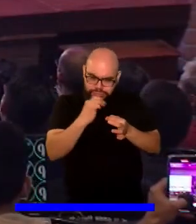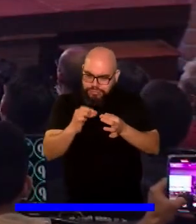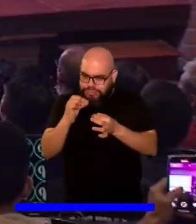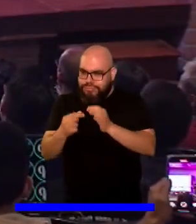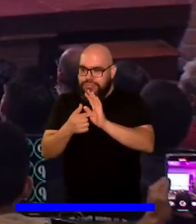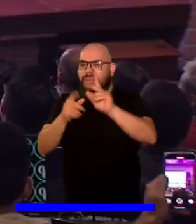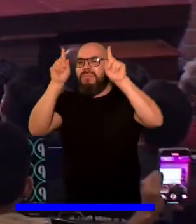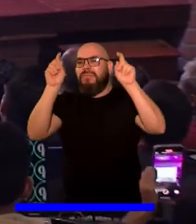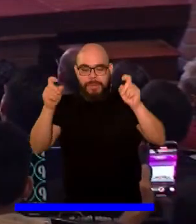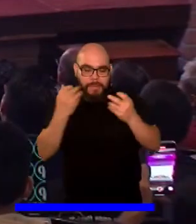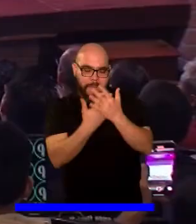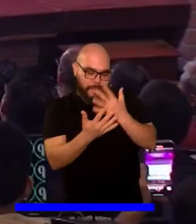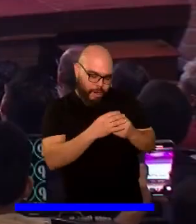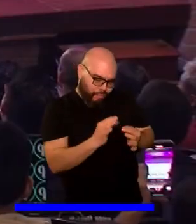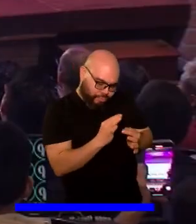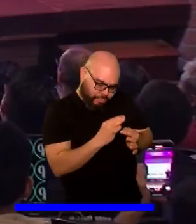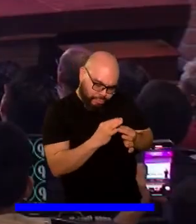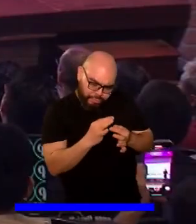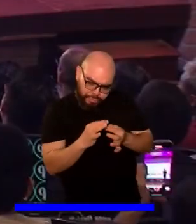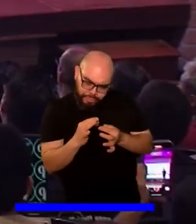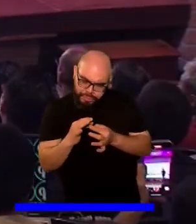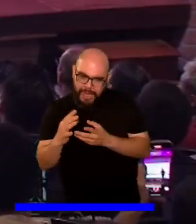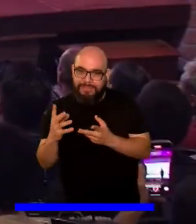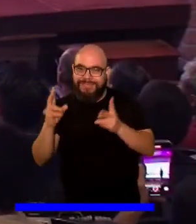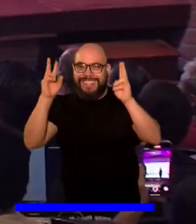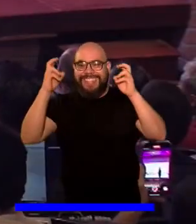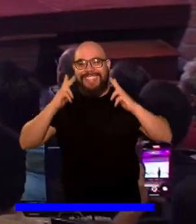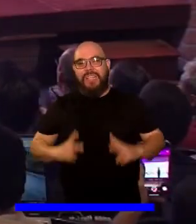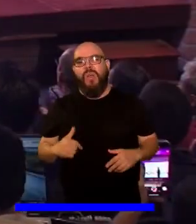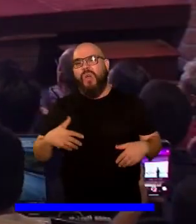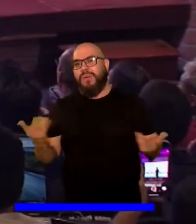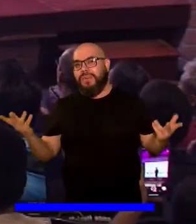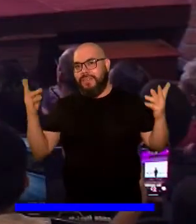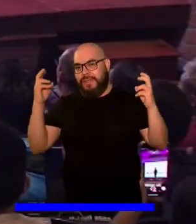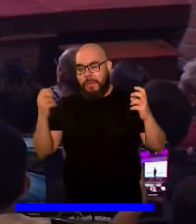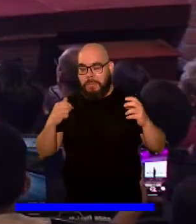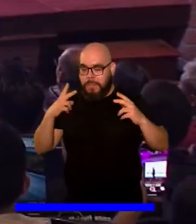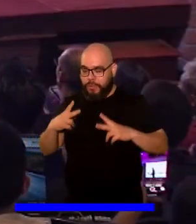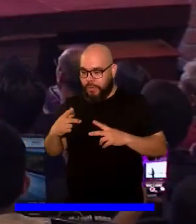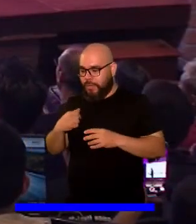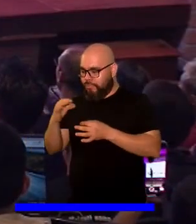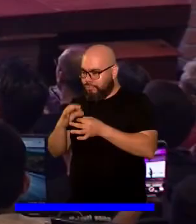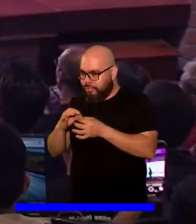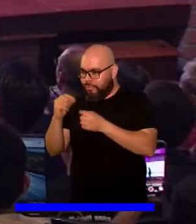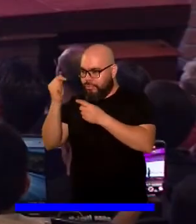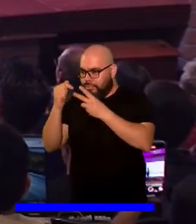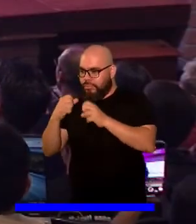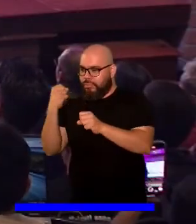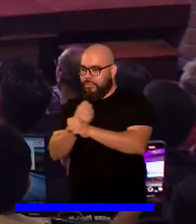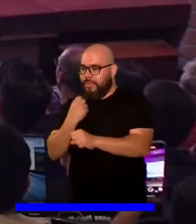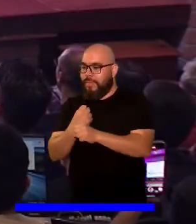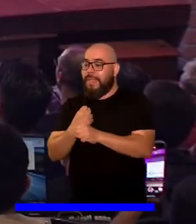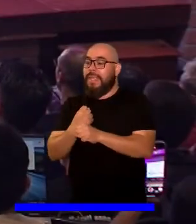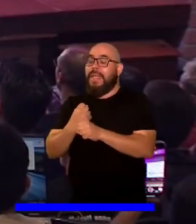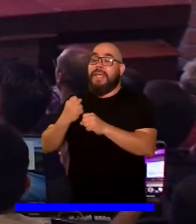hilo con la mano. Para esto había gente que se dedicaba exclusivamente a eso, que eran hilanderos y hilanderas. Y